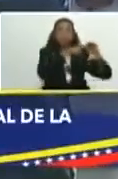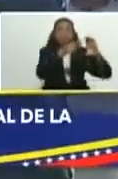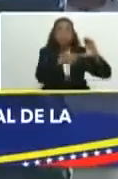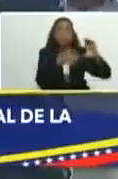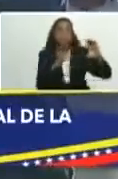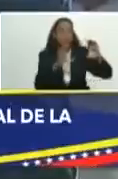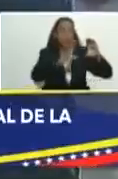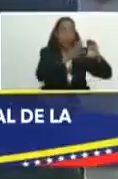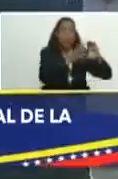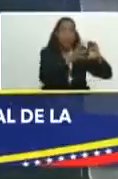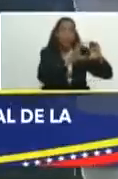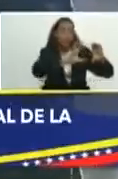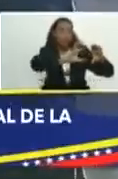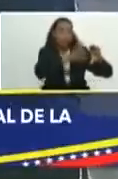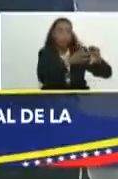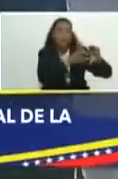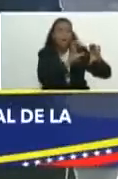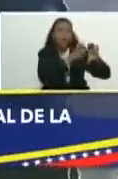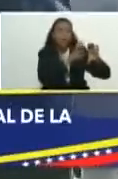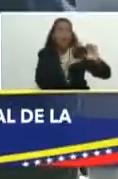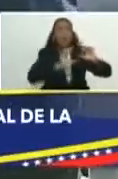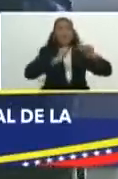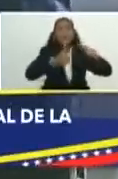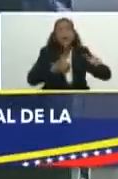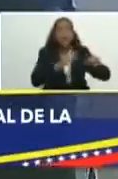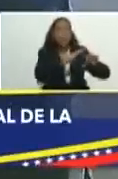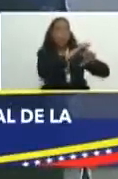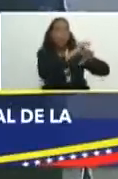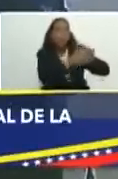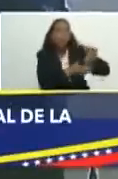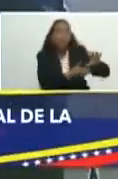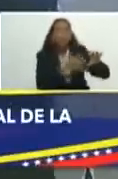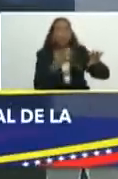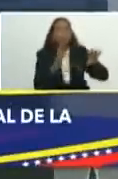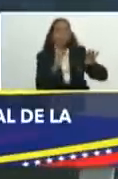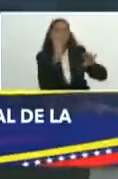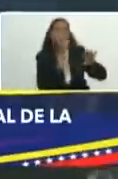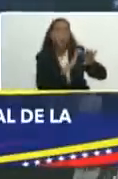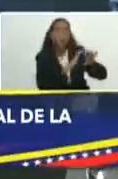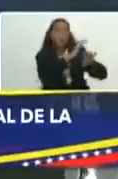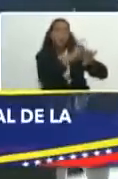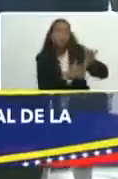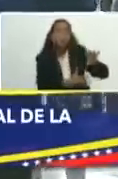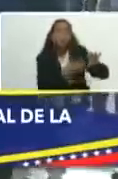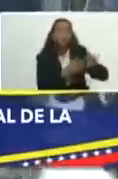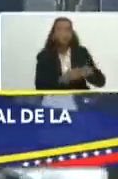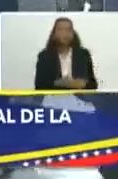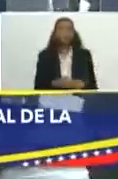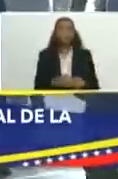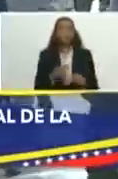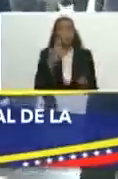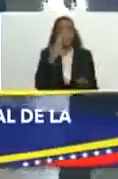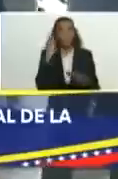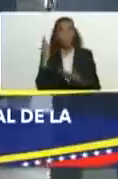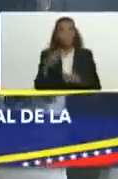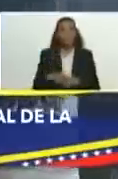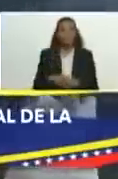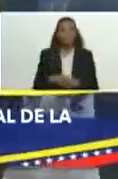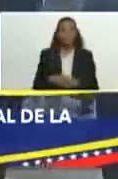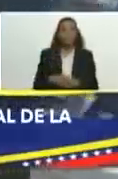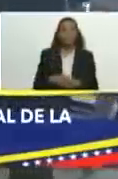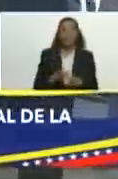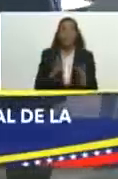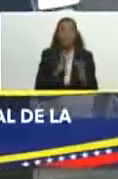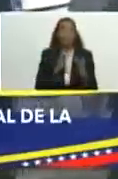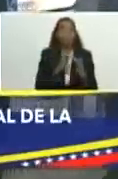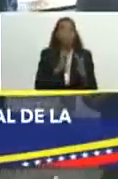breque. Es lo que llaman el caucho verde. El caucho verde que elabora. Correcto. Bueno, sigamos para allá, pues. Bueno, John, estamos en vivo